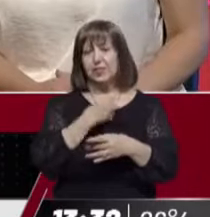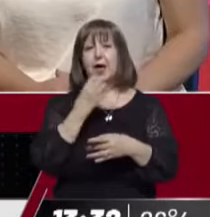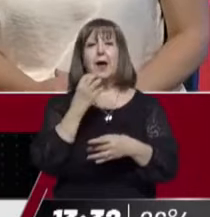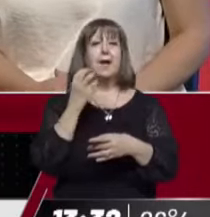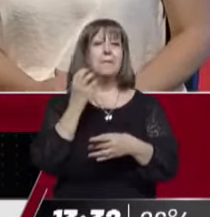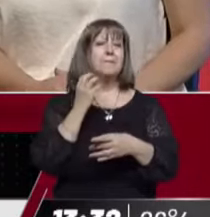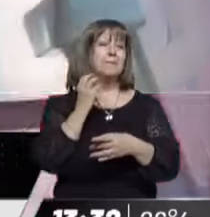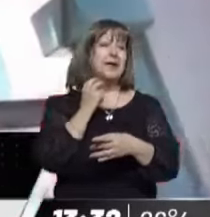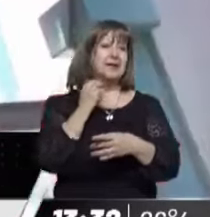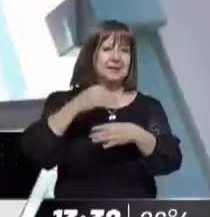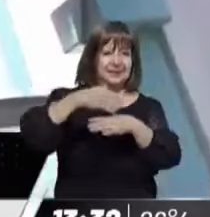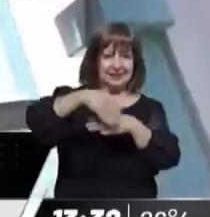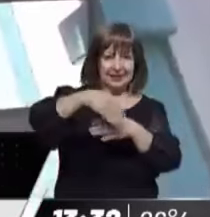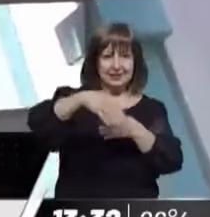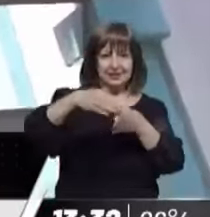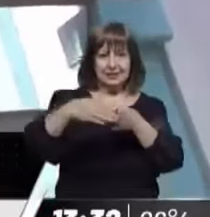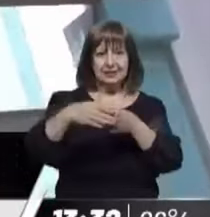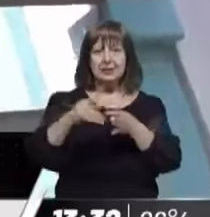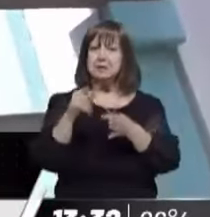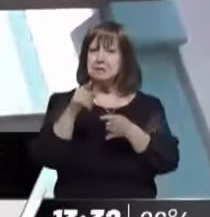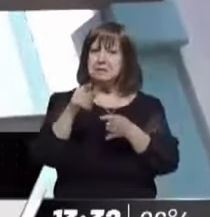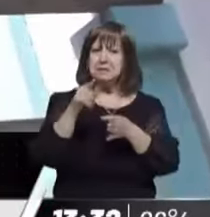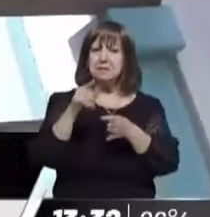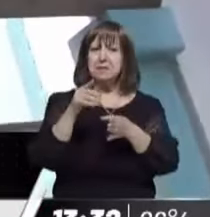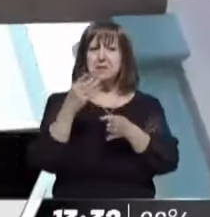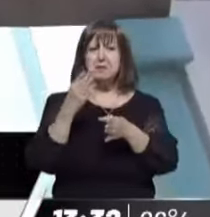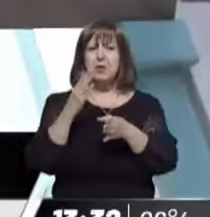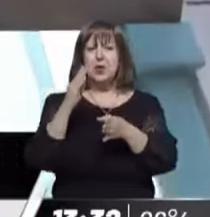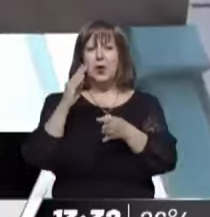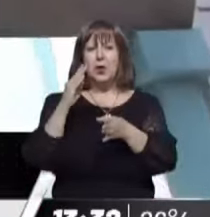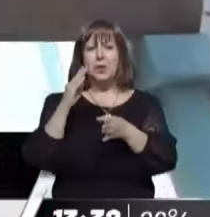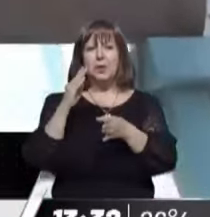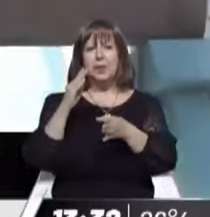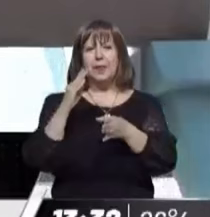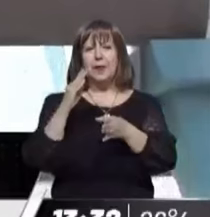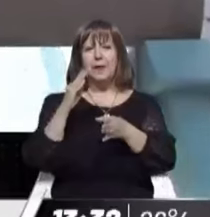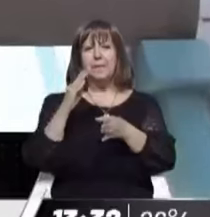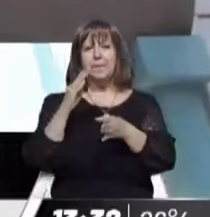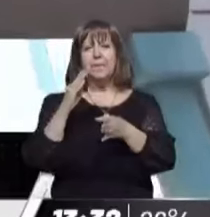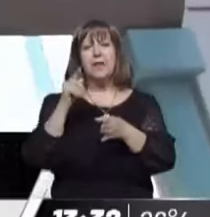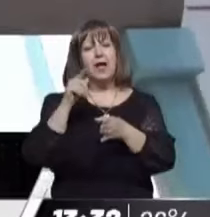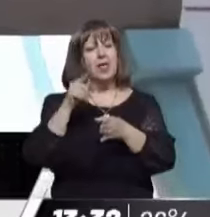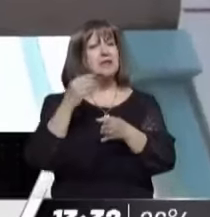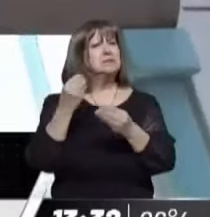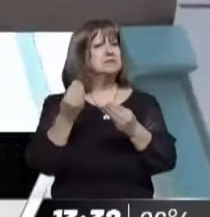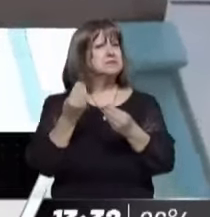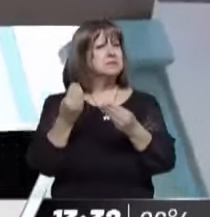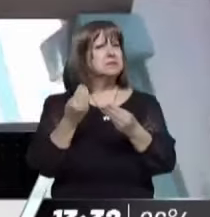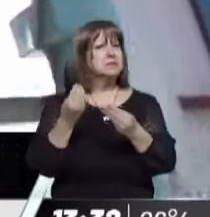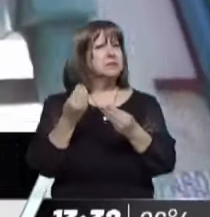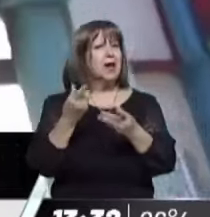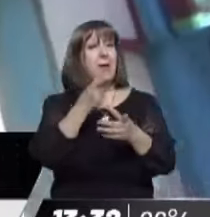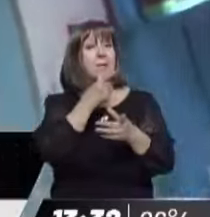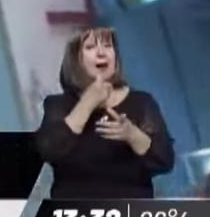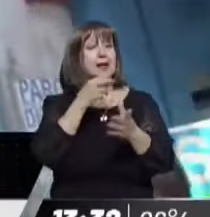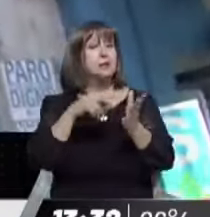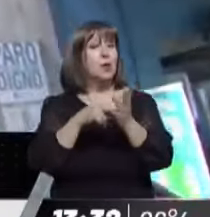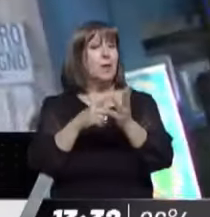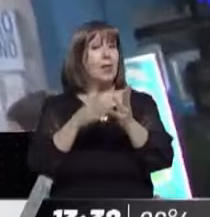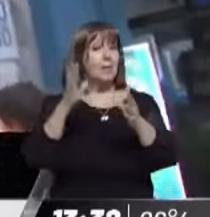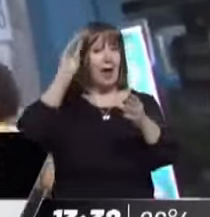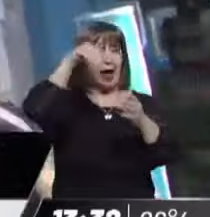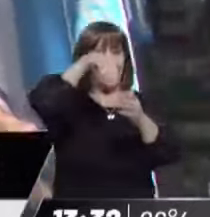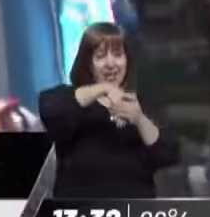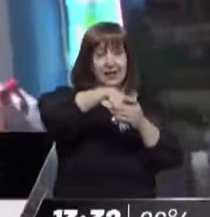hicieron viral unas imágenes de un hecho que ocurrió en realidad fuera del colegio, pero que de alguna manera comenzó dentro, entre dos alumnas